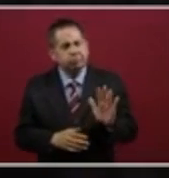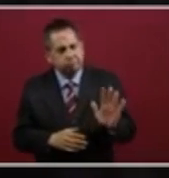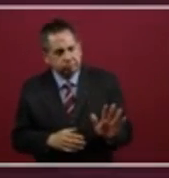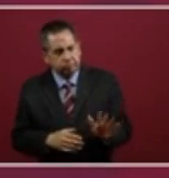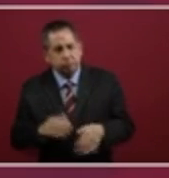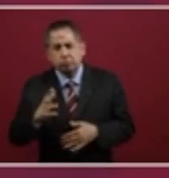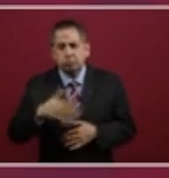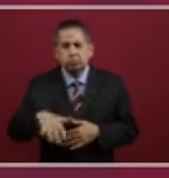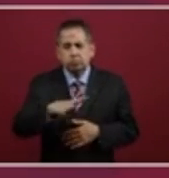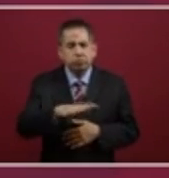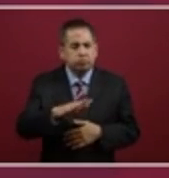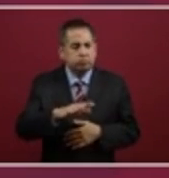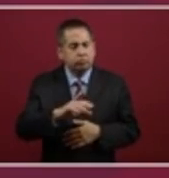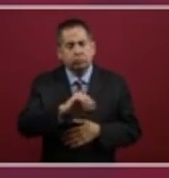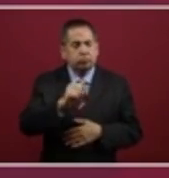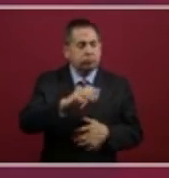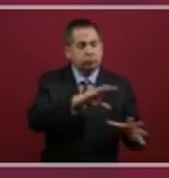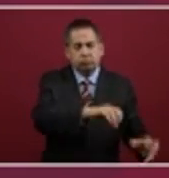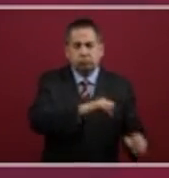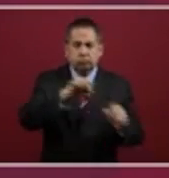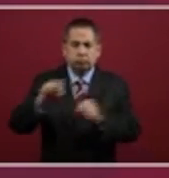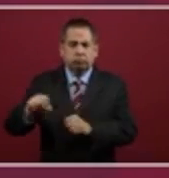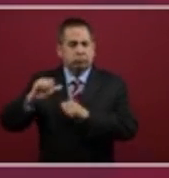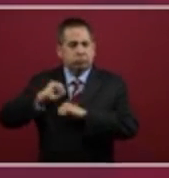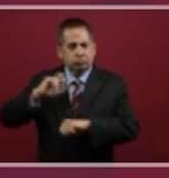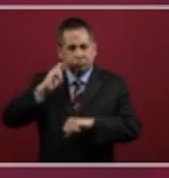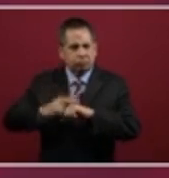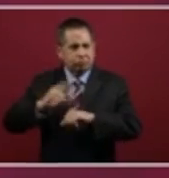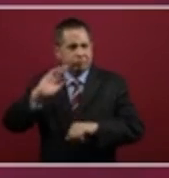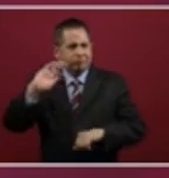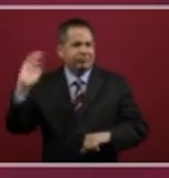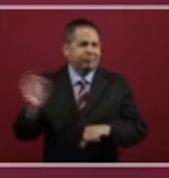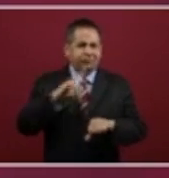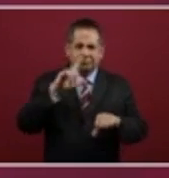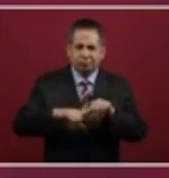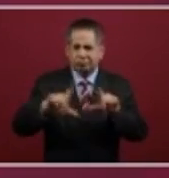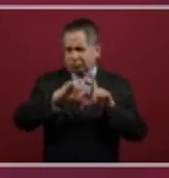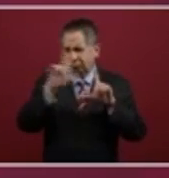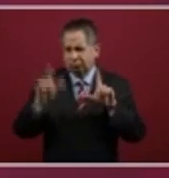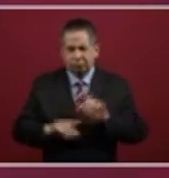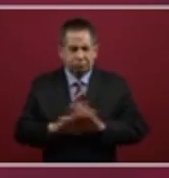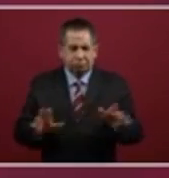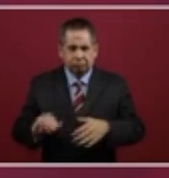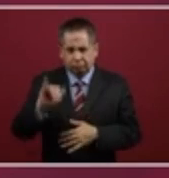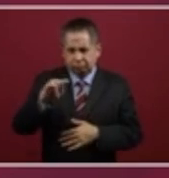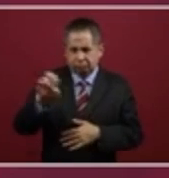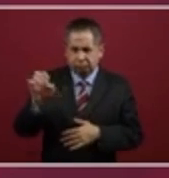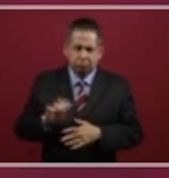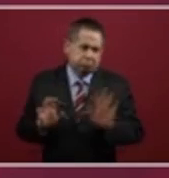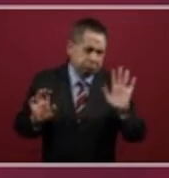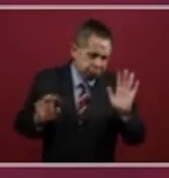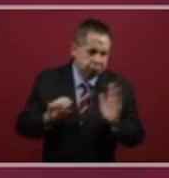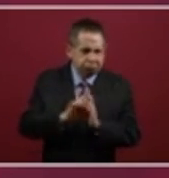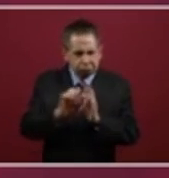busque federalizar y que haya un solo organismo nacional. ¿El INE? Por ejemplo,